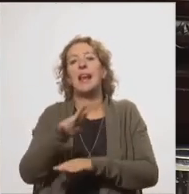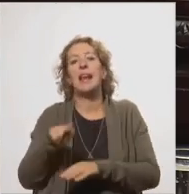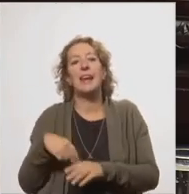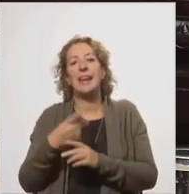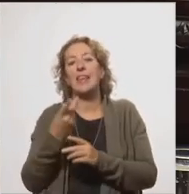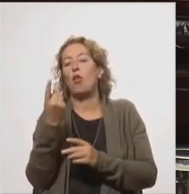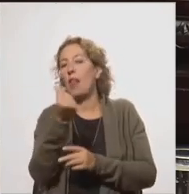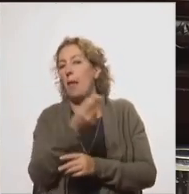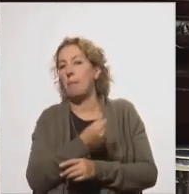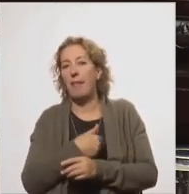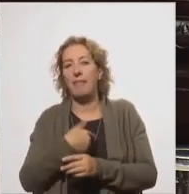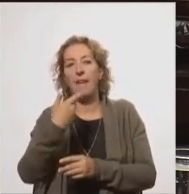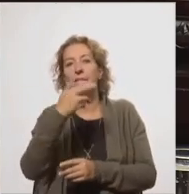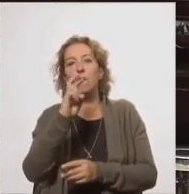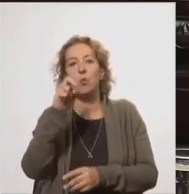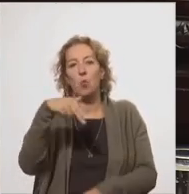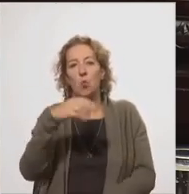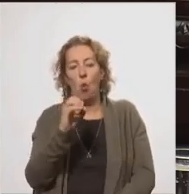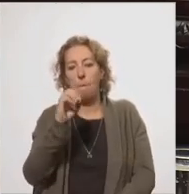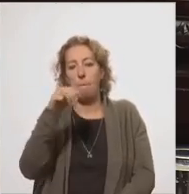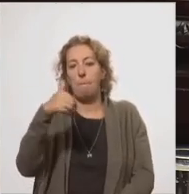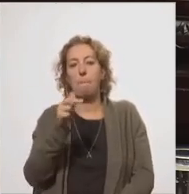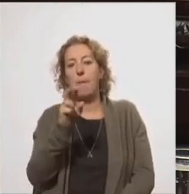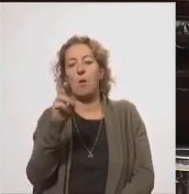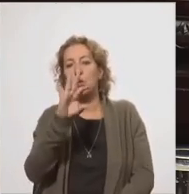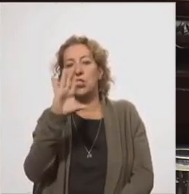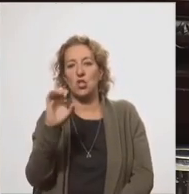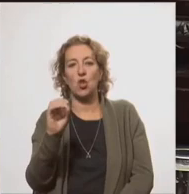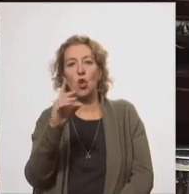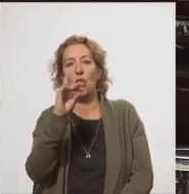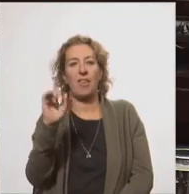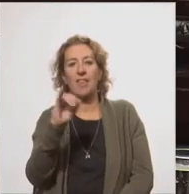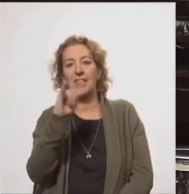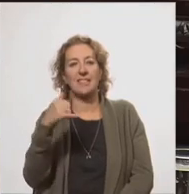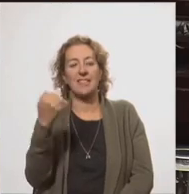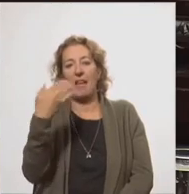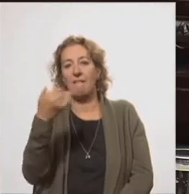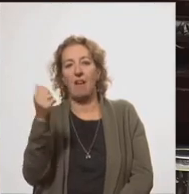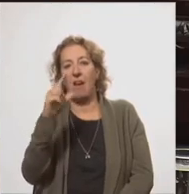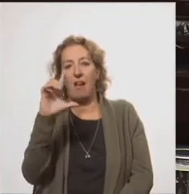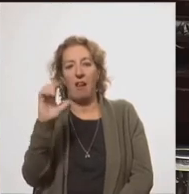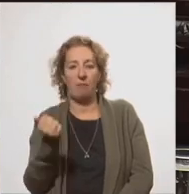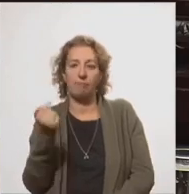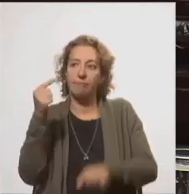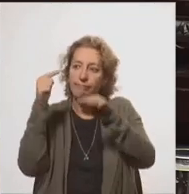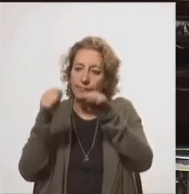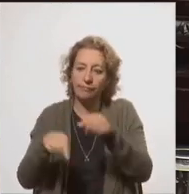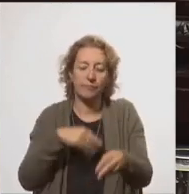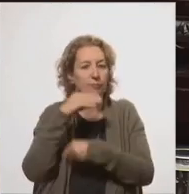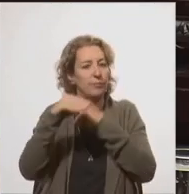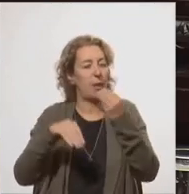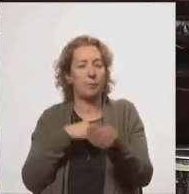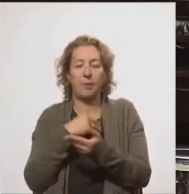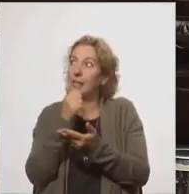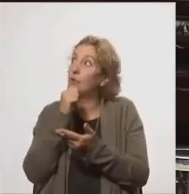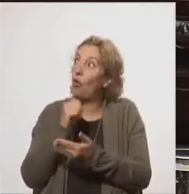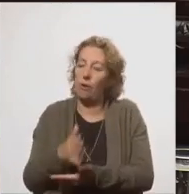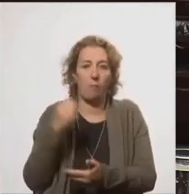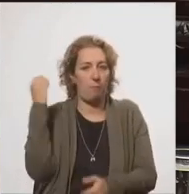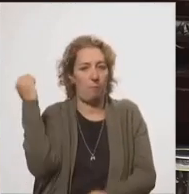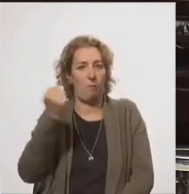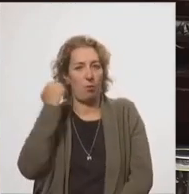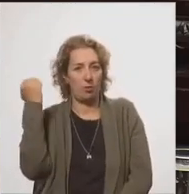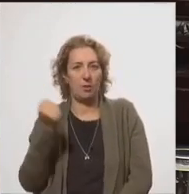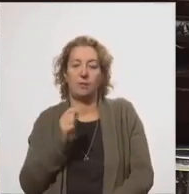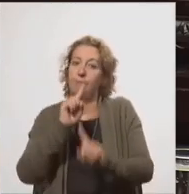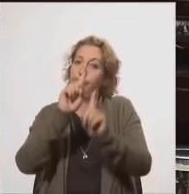Zavala. Su familia ocupa un sitial en nuestra historia y en nuestra cultura. Sin ir más lejos, un presidente